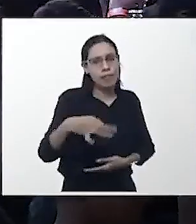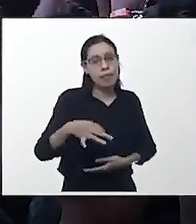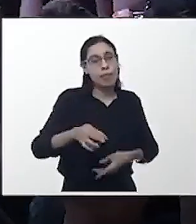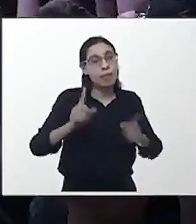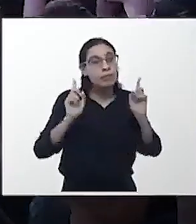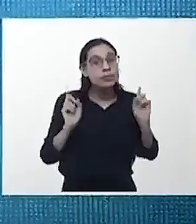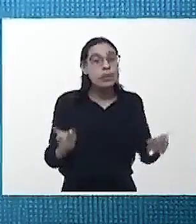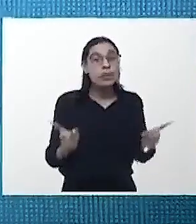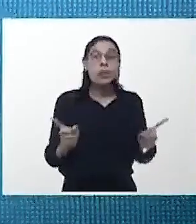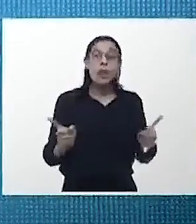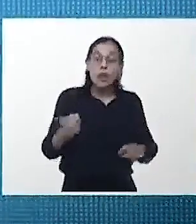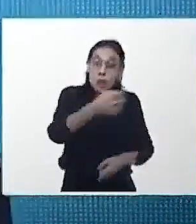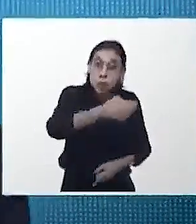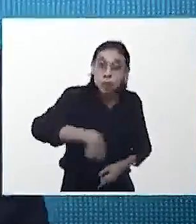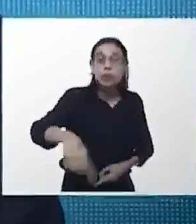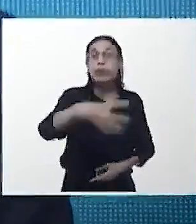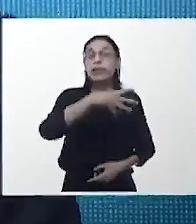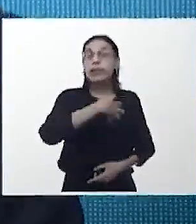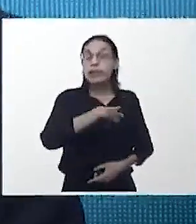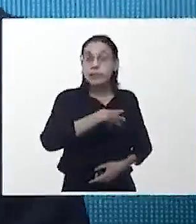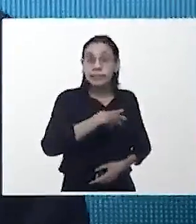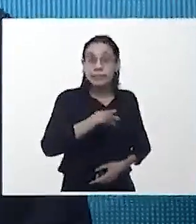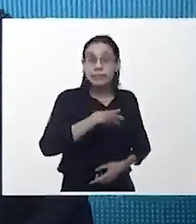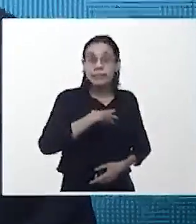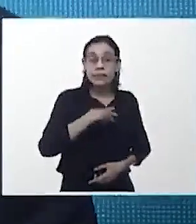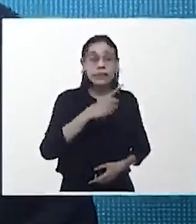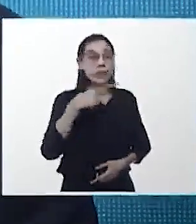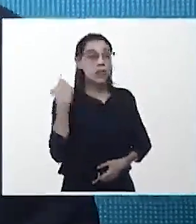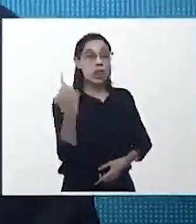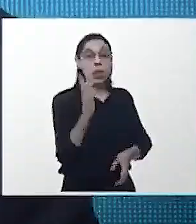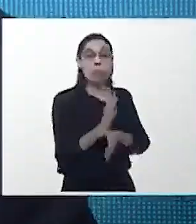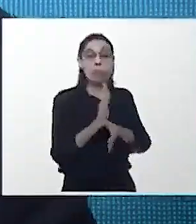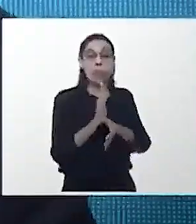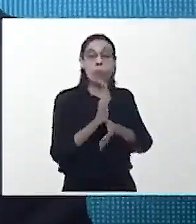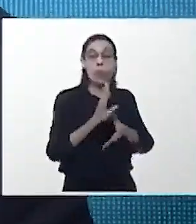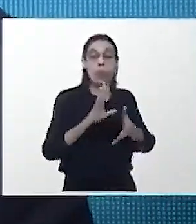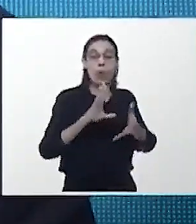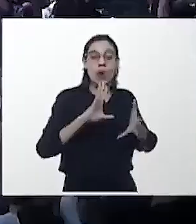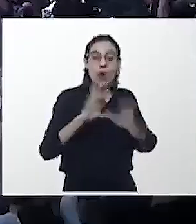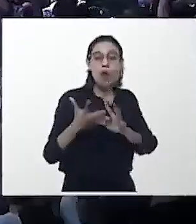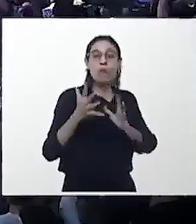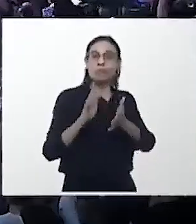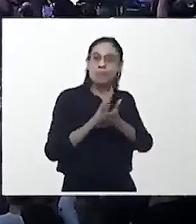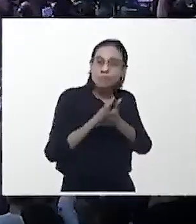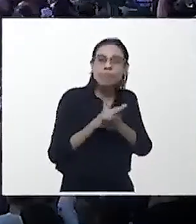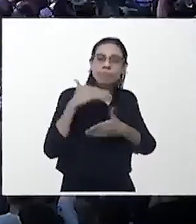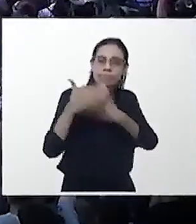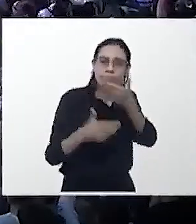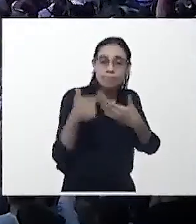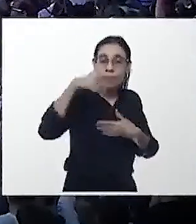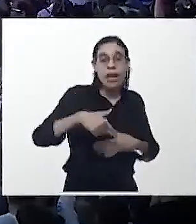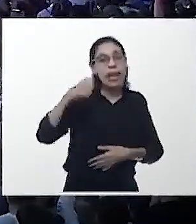creyeron que éramos la mejor herramienta para, a partir del 10 de diciembre, empezar